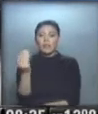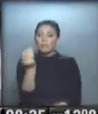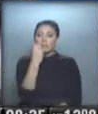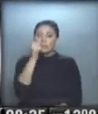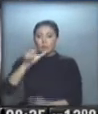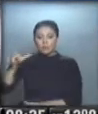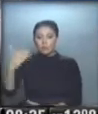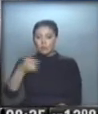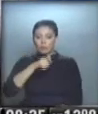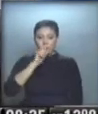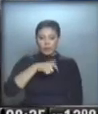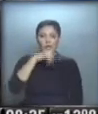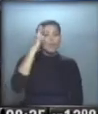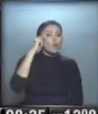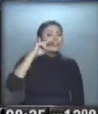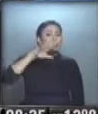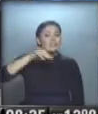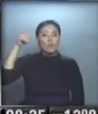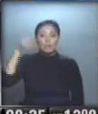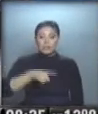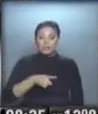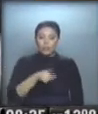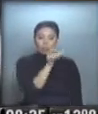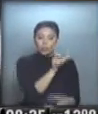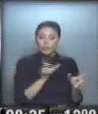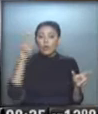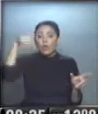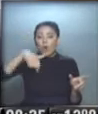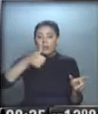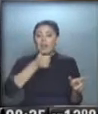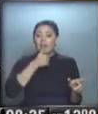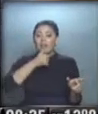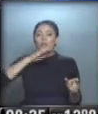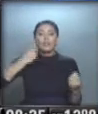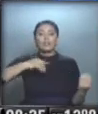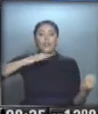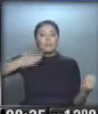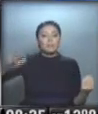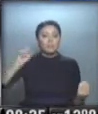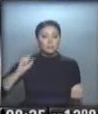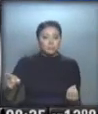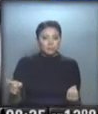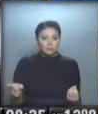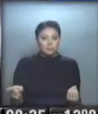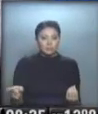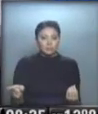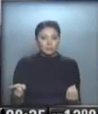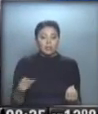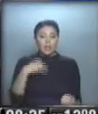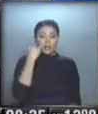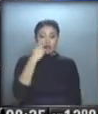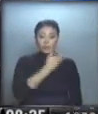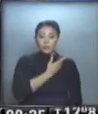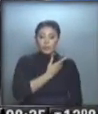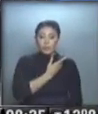el 95 por ciento de este recurso hoy des agua en el mar y p se deposita en un